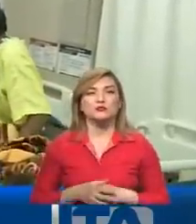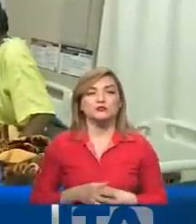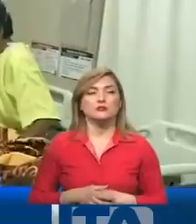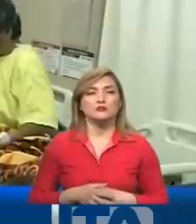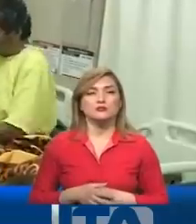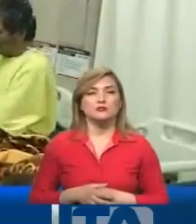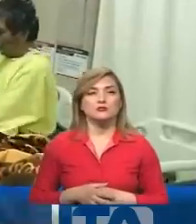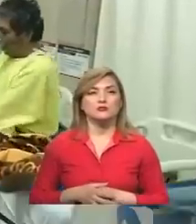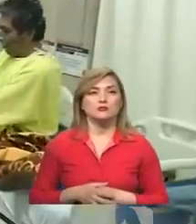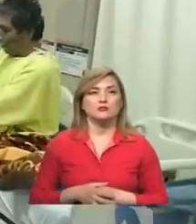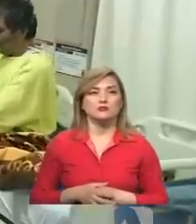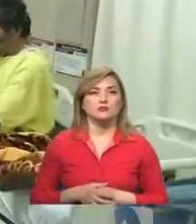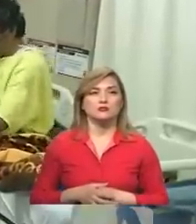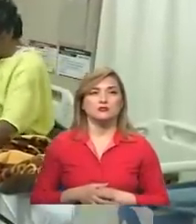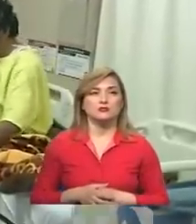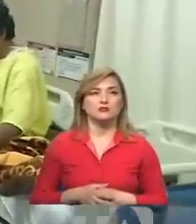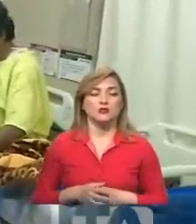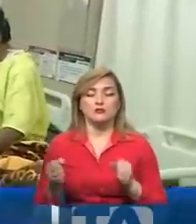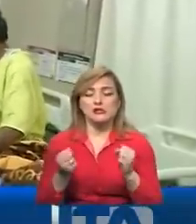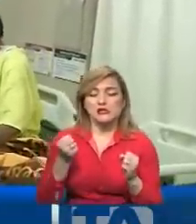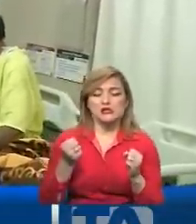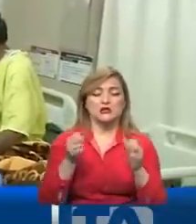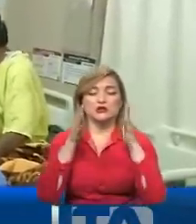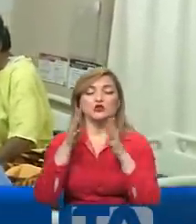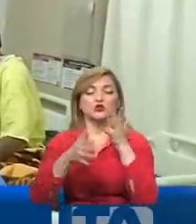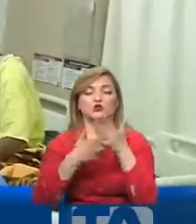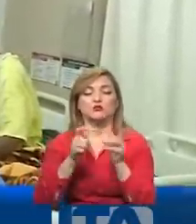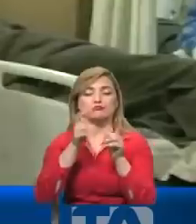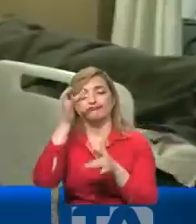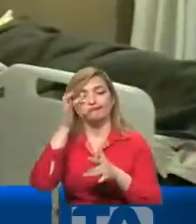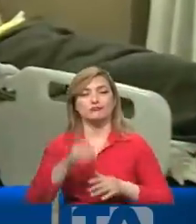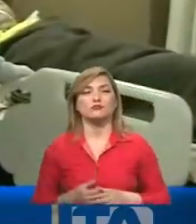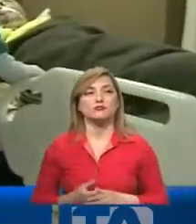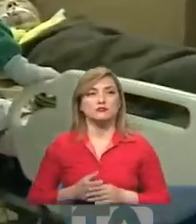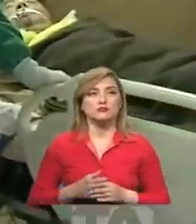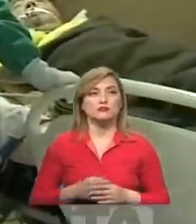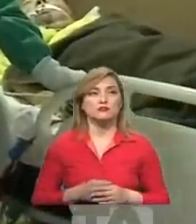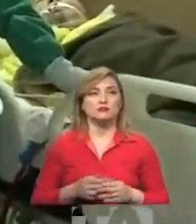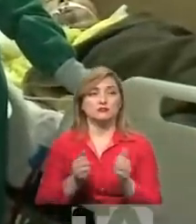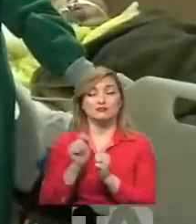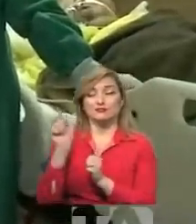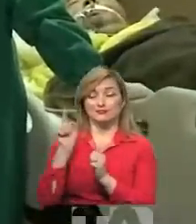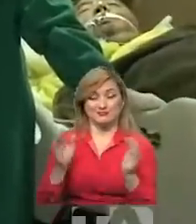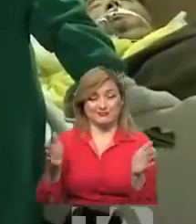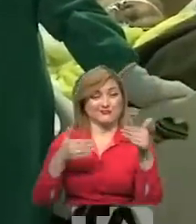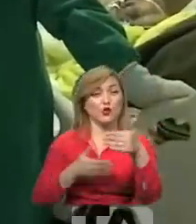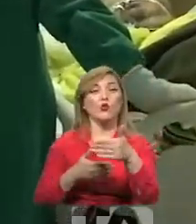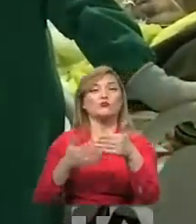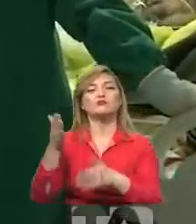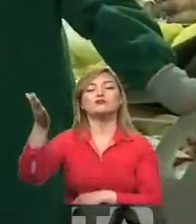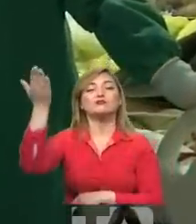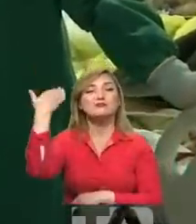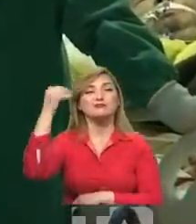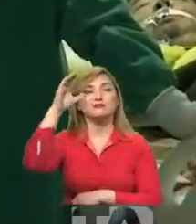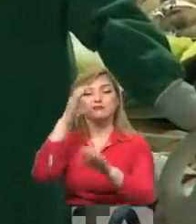a realizar medidas y maniobras desesperadas por atender a todos nuestros usuarios. Uno de estos equipos sofisticados llegó la noche del